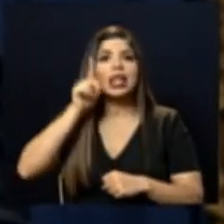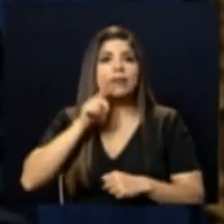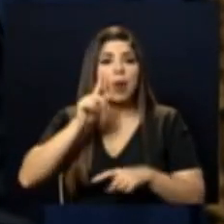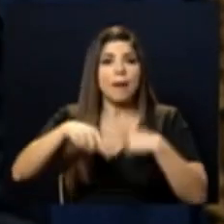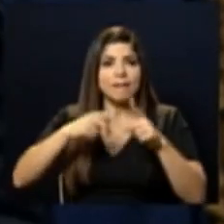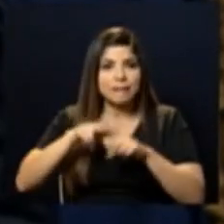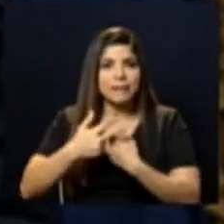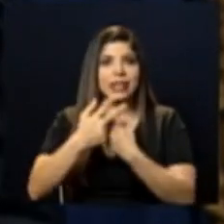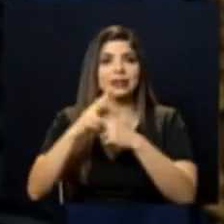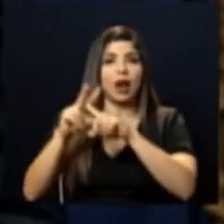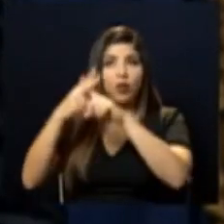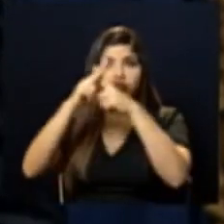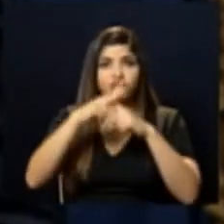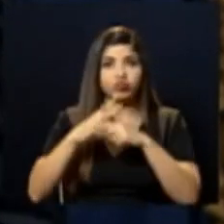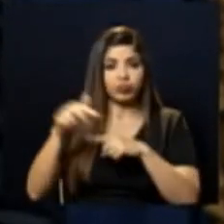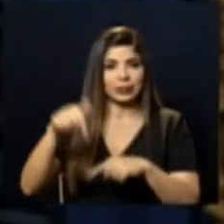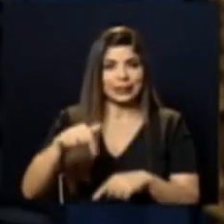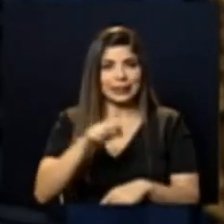mes.